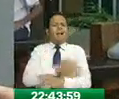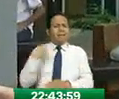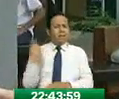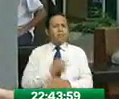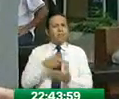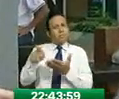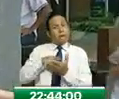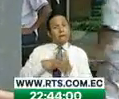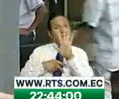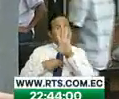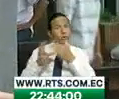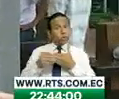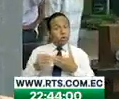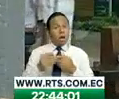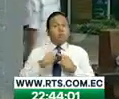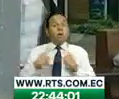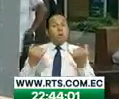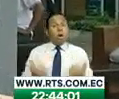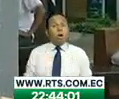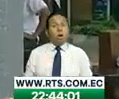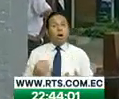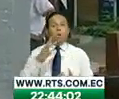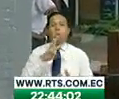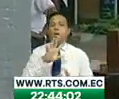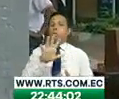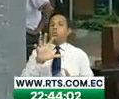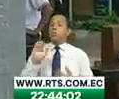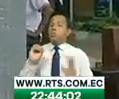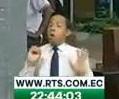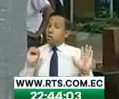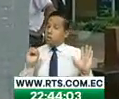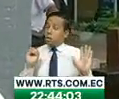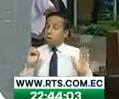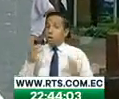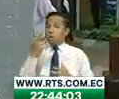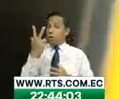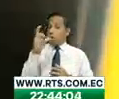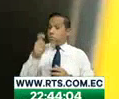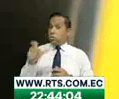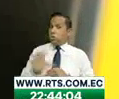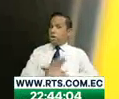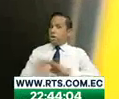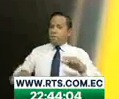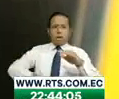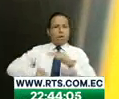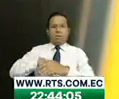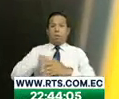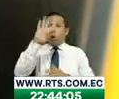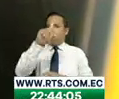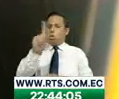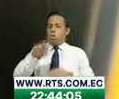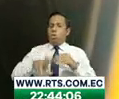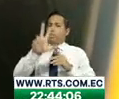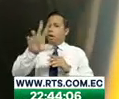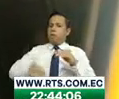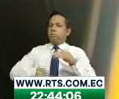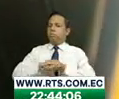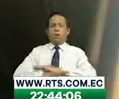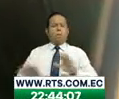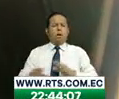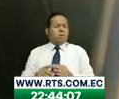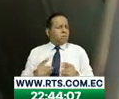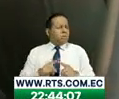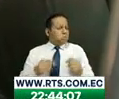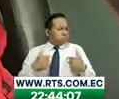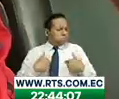ahora estamos 4.50 cobrando porque los pasajeros se ponen de acuerdo y se comparten el pasaje. Yo pienso que sí sale económico también de ir aquí a Durán